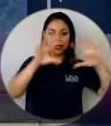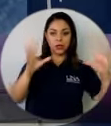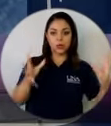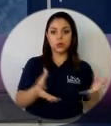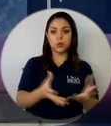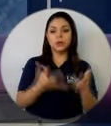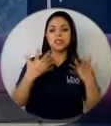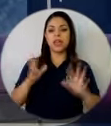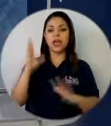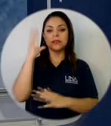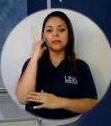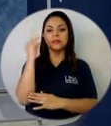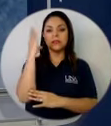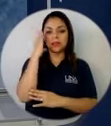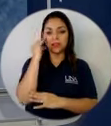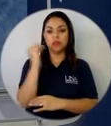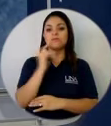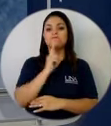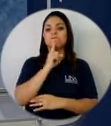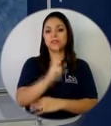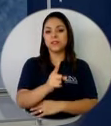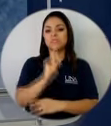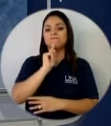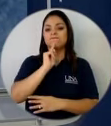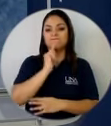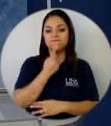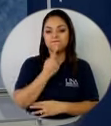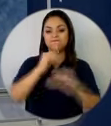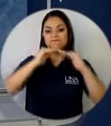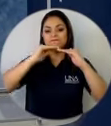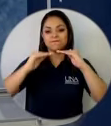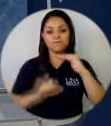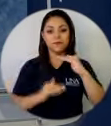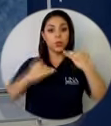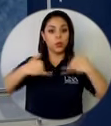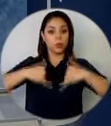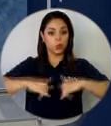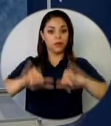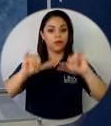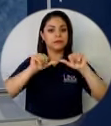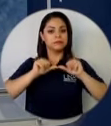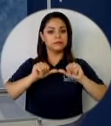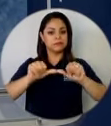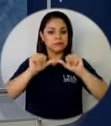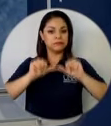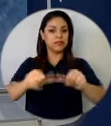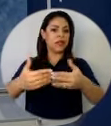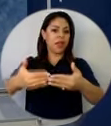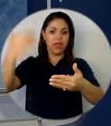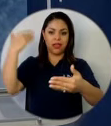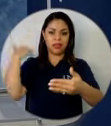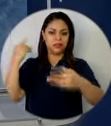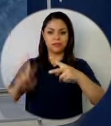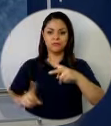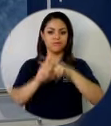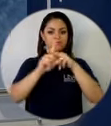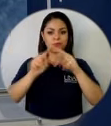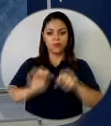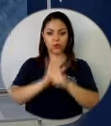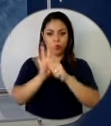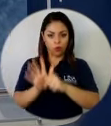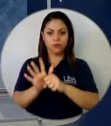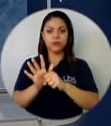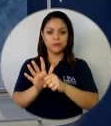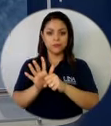lo largo de la historia serias desigualdades que todavía permanecen y que estaban ahí antes de la llegada del SARS-CoV-2 y